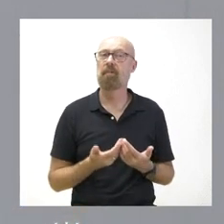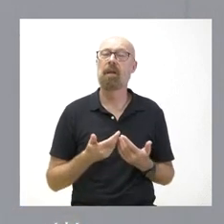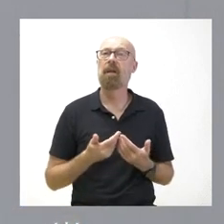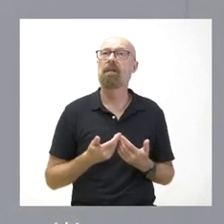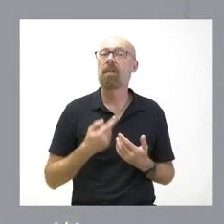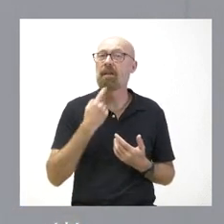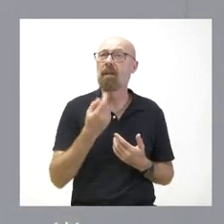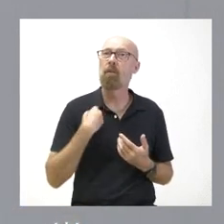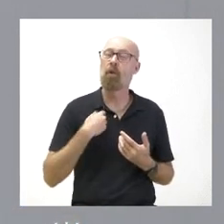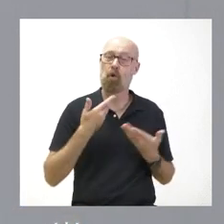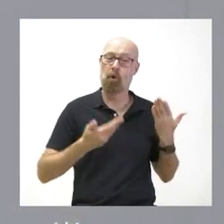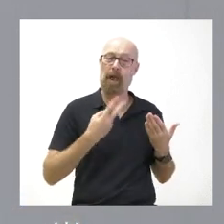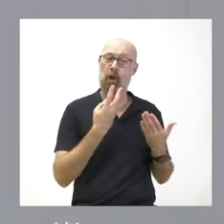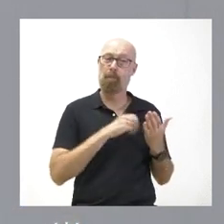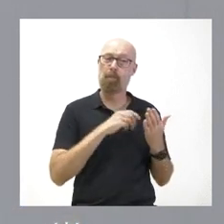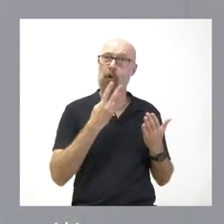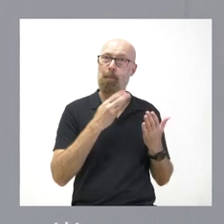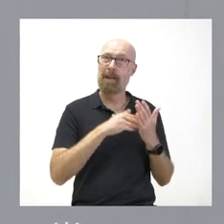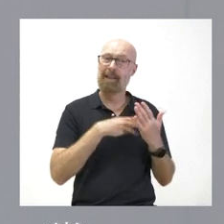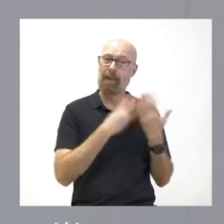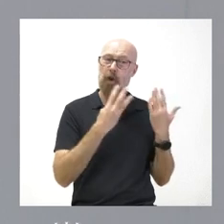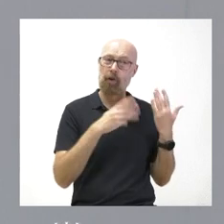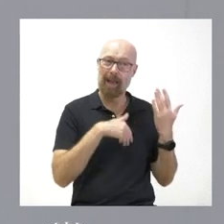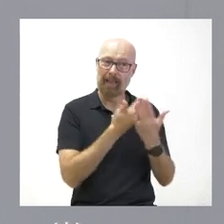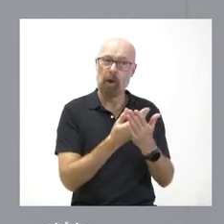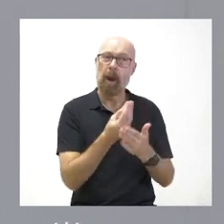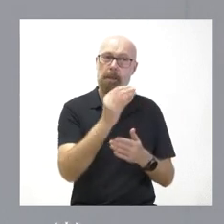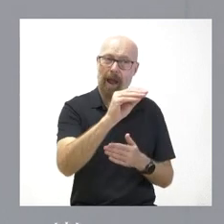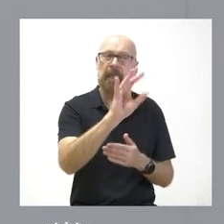en el año 2018 esto es como si nosotros hoy aquí